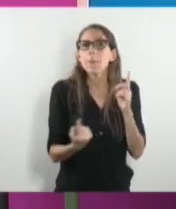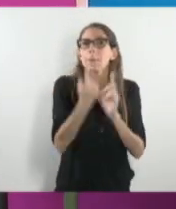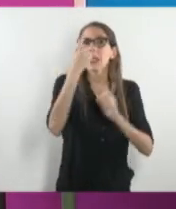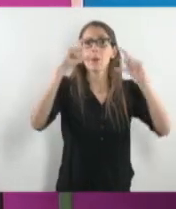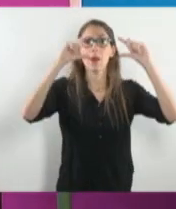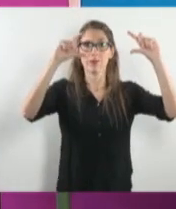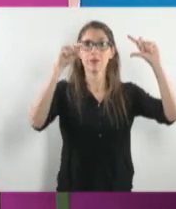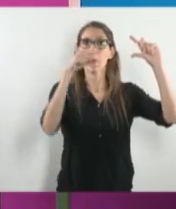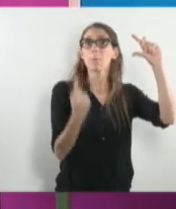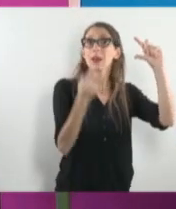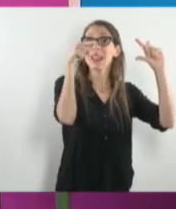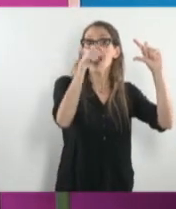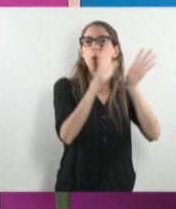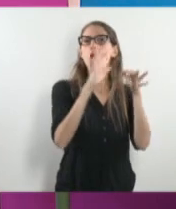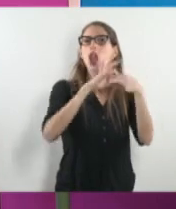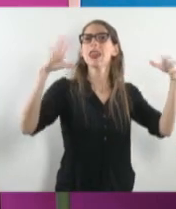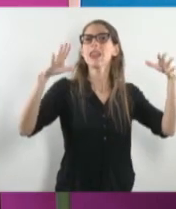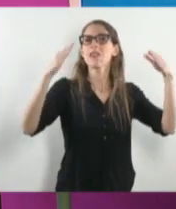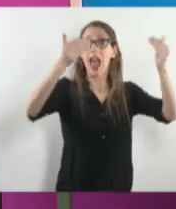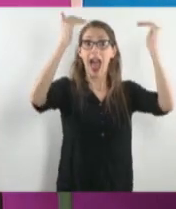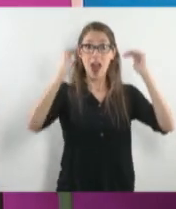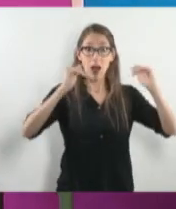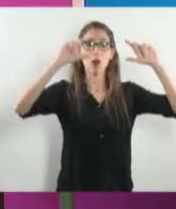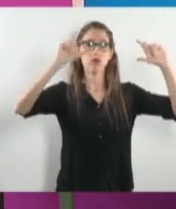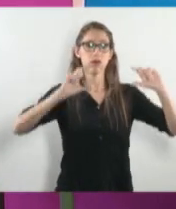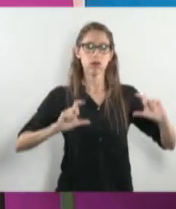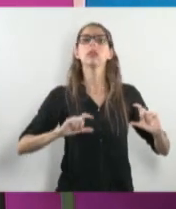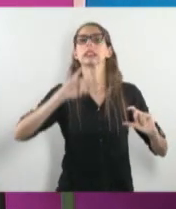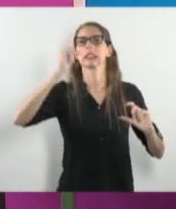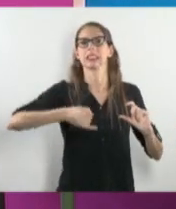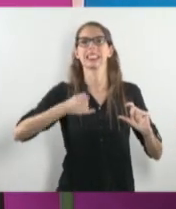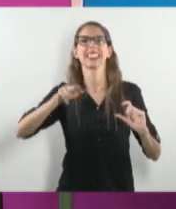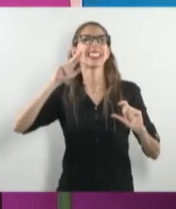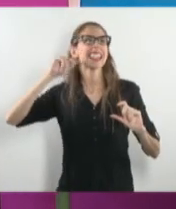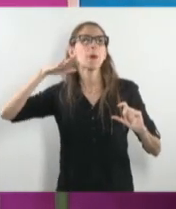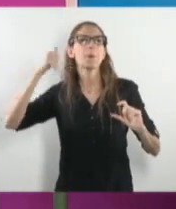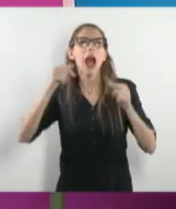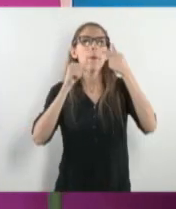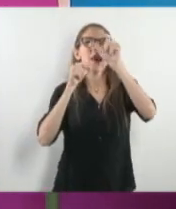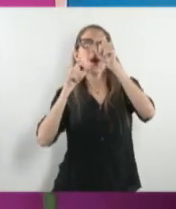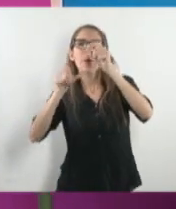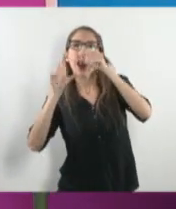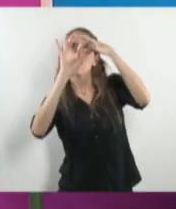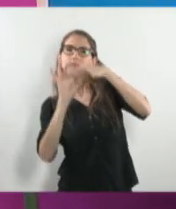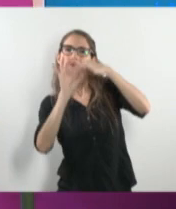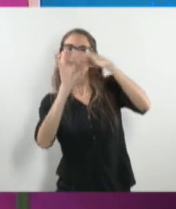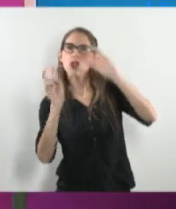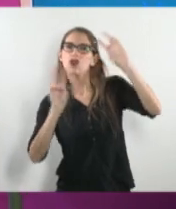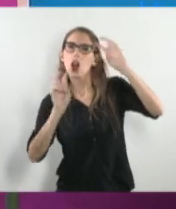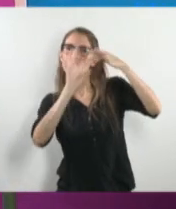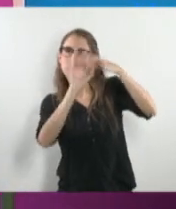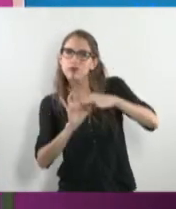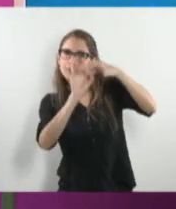un verso libre y los otros sí tienen una rima, ¿no? Claro. Pero esta cuestión del primer verso libre y después incorporar rimas es